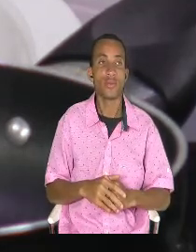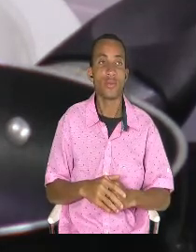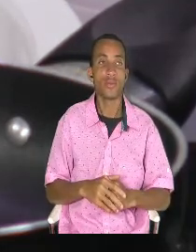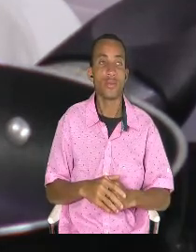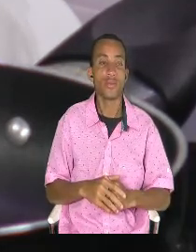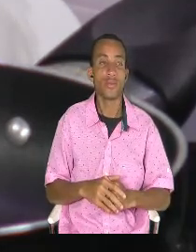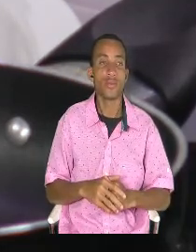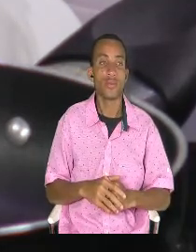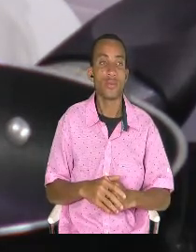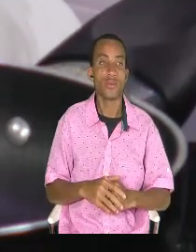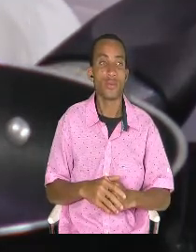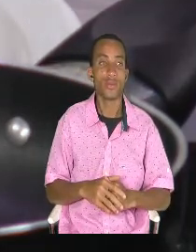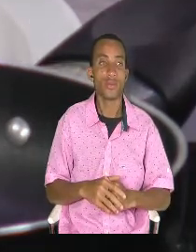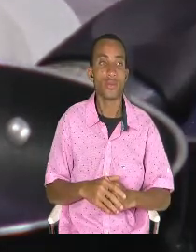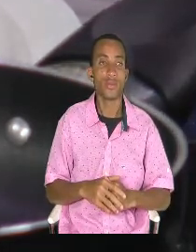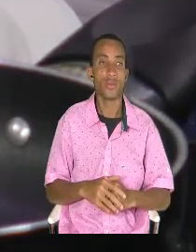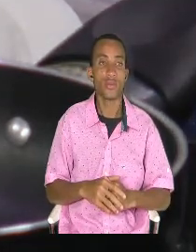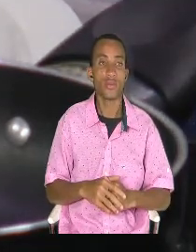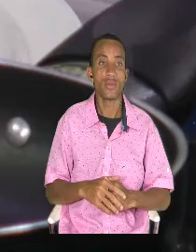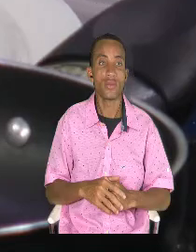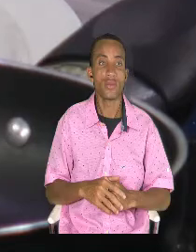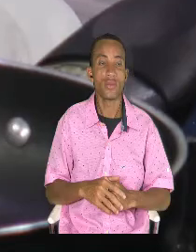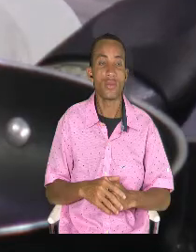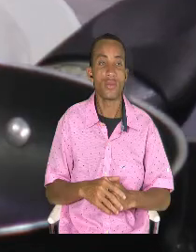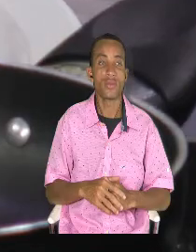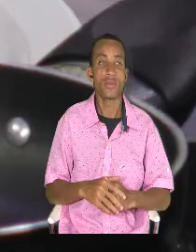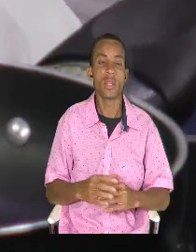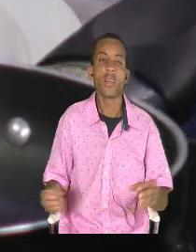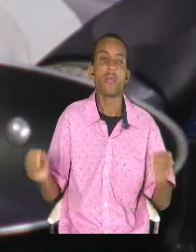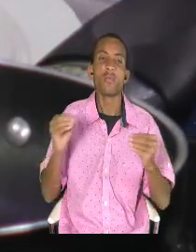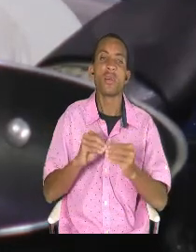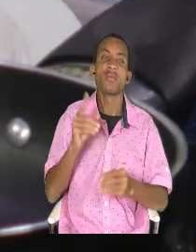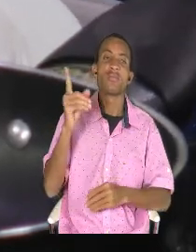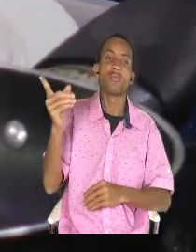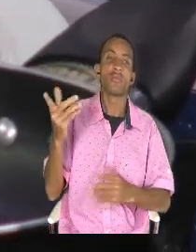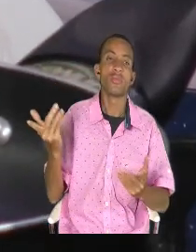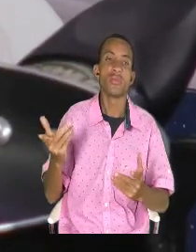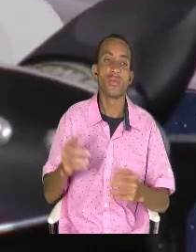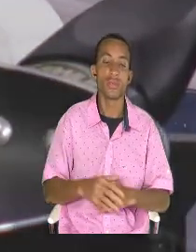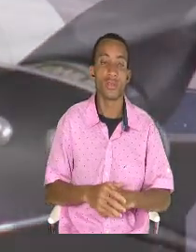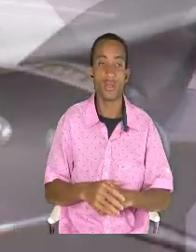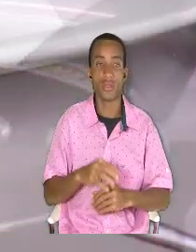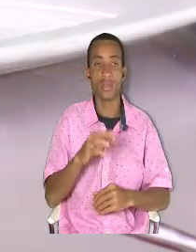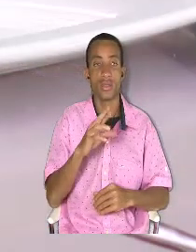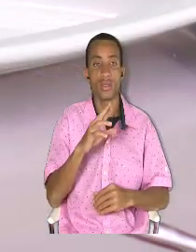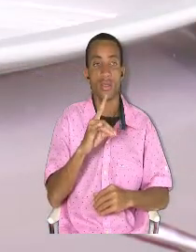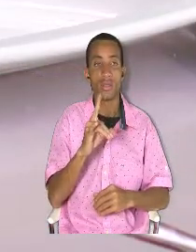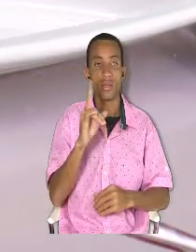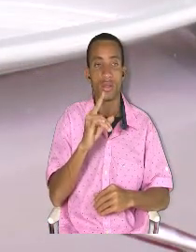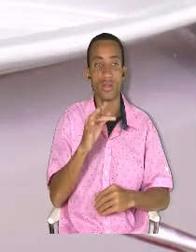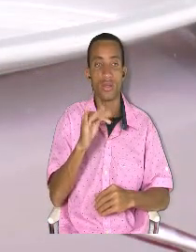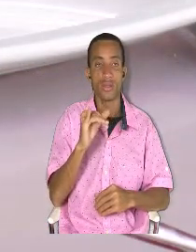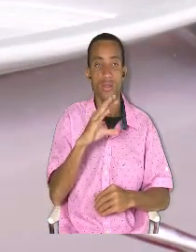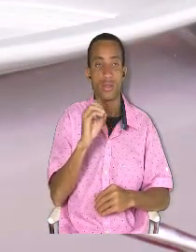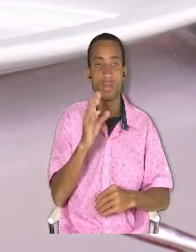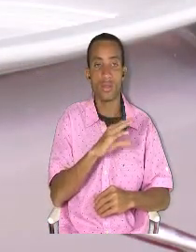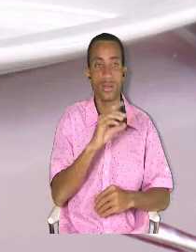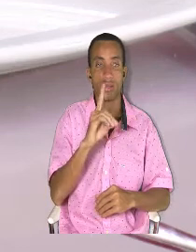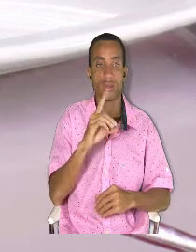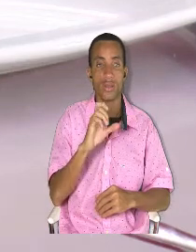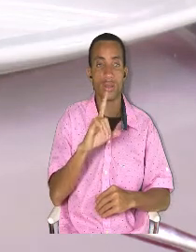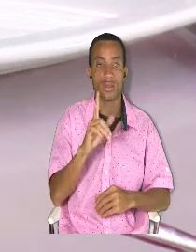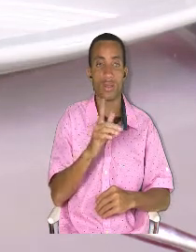Bueno, don Miguel, y entonces... ¿qué más podemos encontrar en Rústico del Bosque? Bueno, en Rústico del Bosque también lo importante son los muebles,